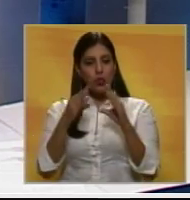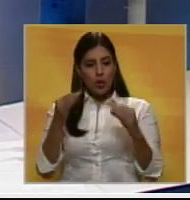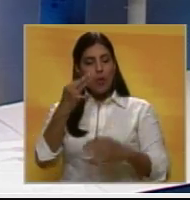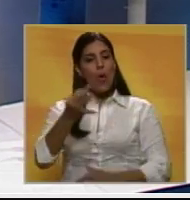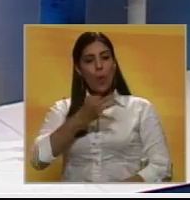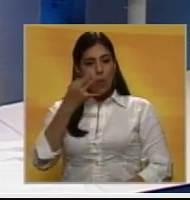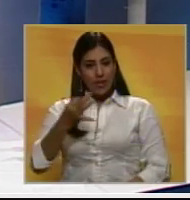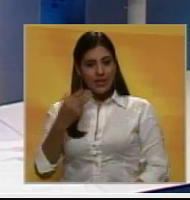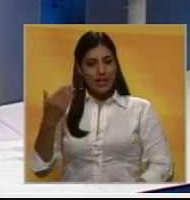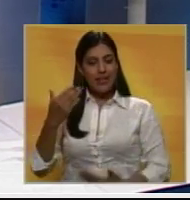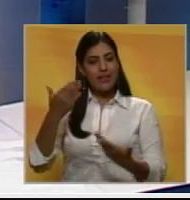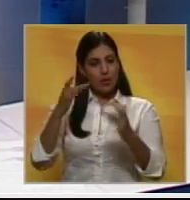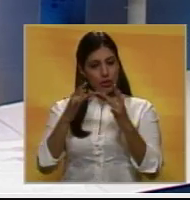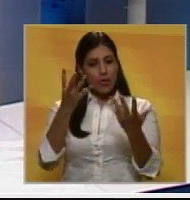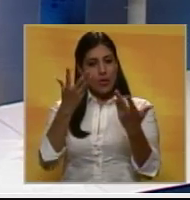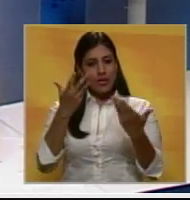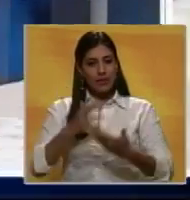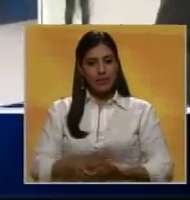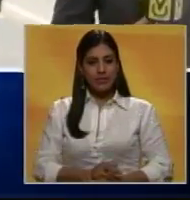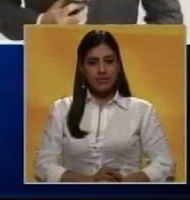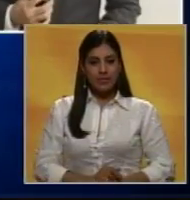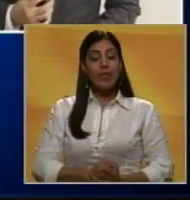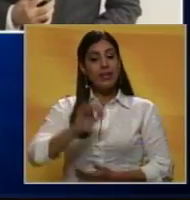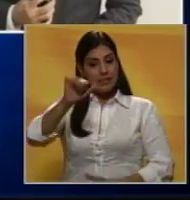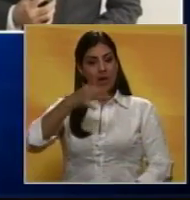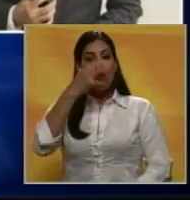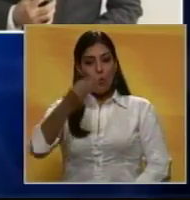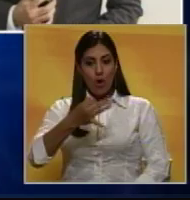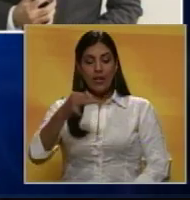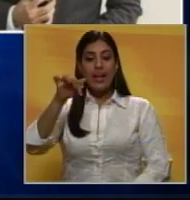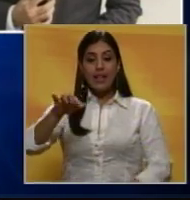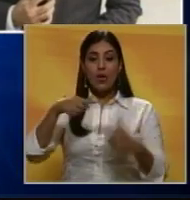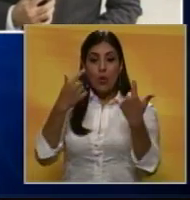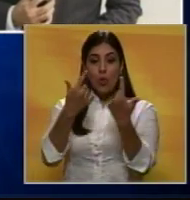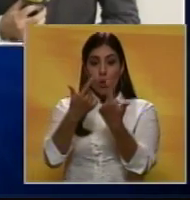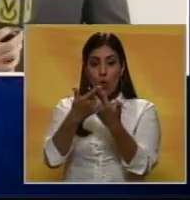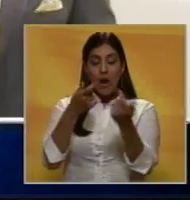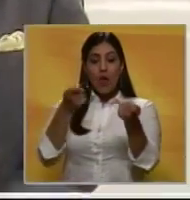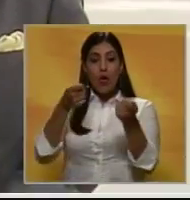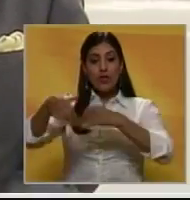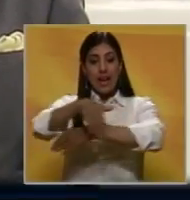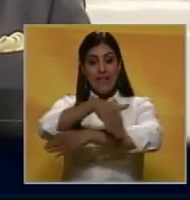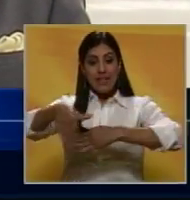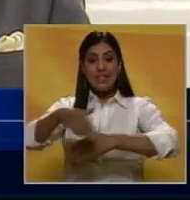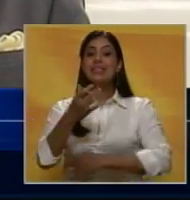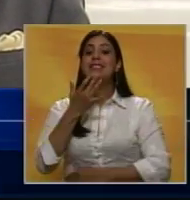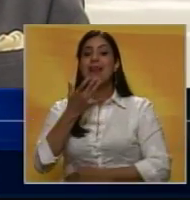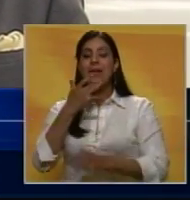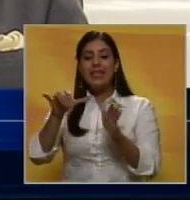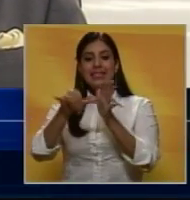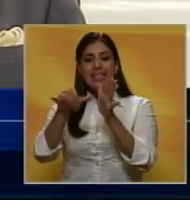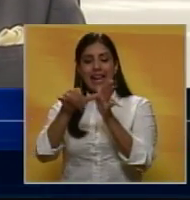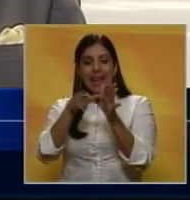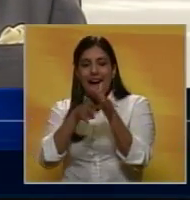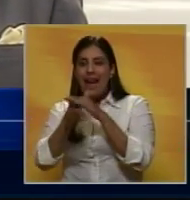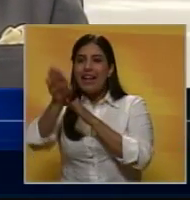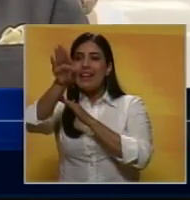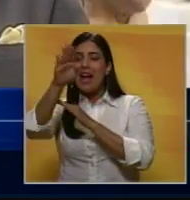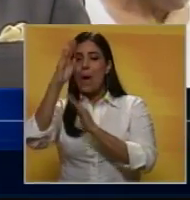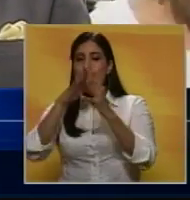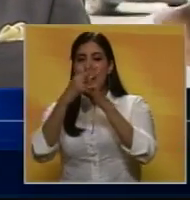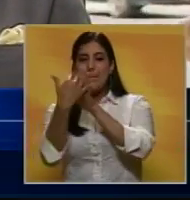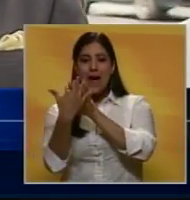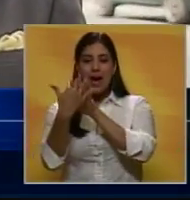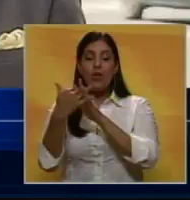amplía. Buenas tardes, Euclides. Adelante, cuéntanos. Así es, buenas tardes. Acá en este punto de la avenida San Martín, adyacente a la entrada del barrio El